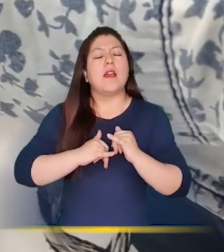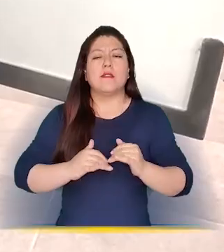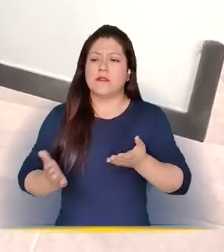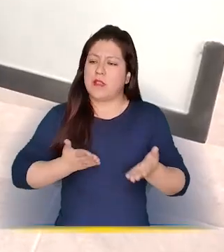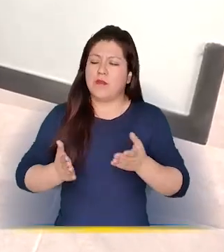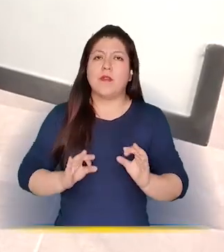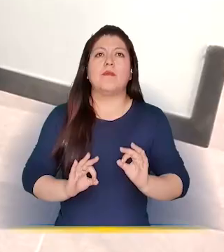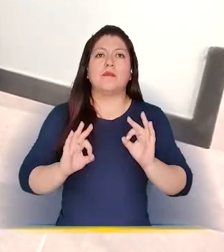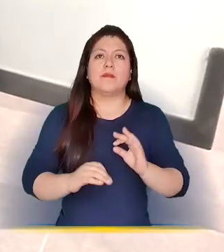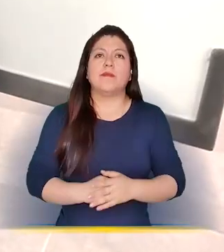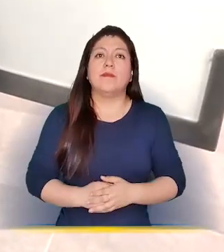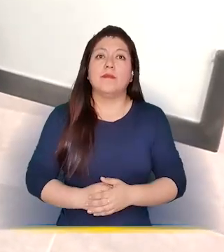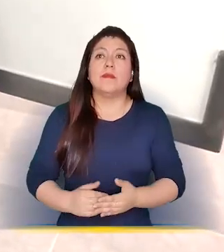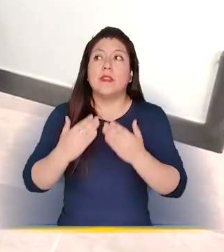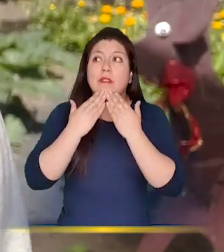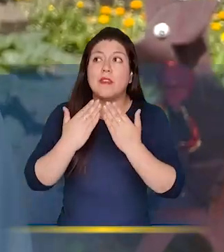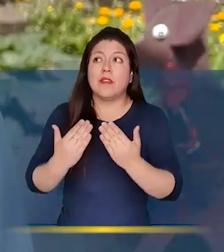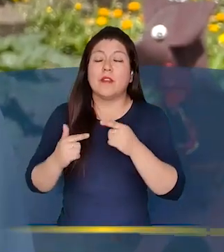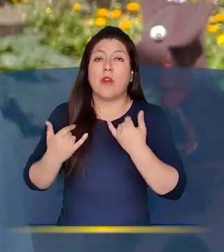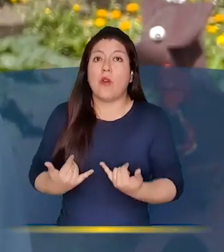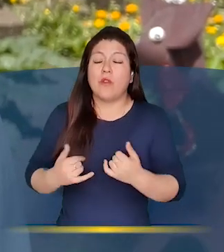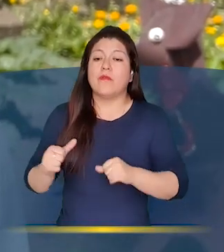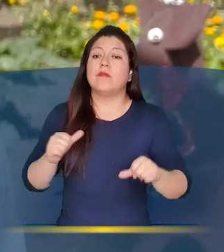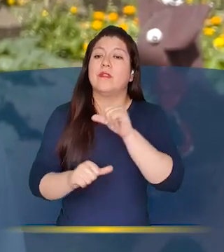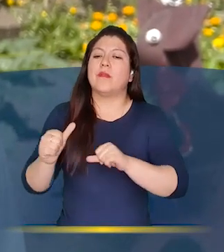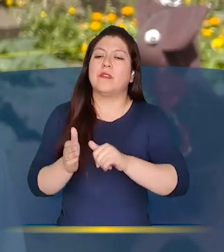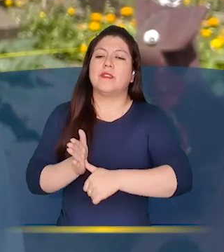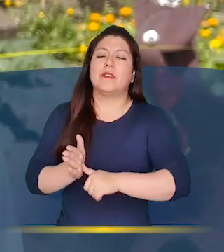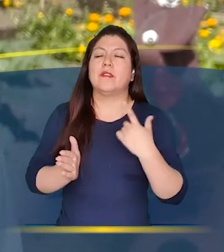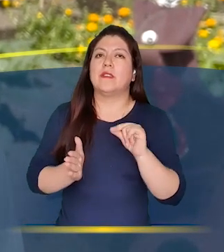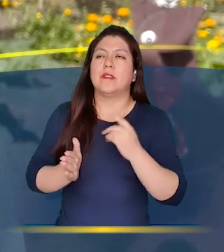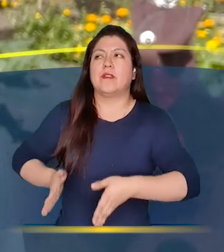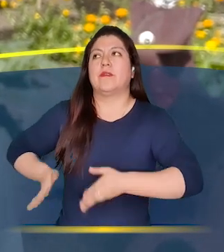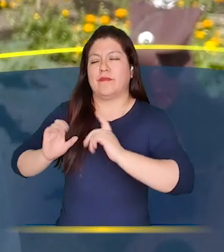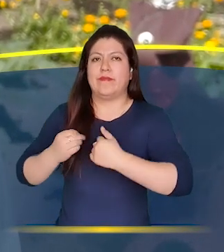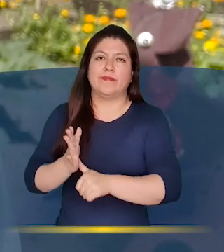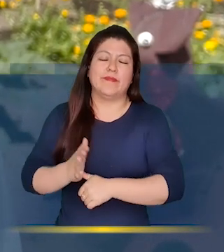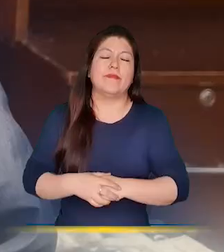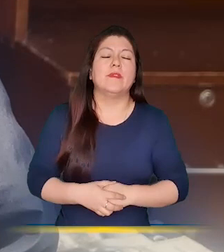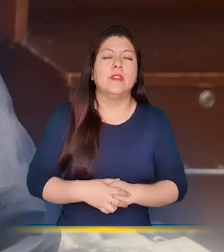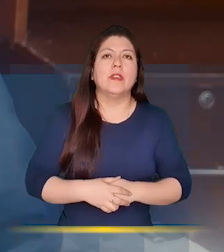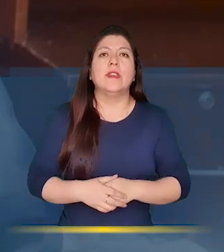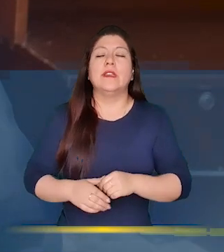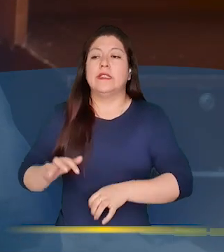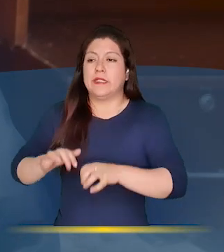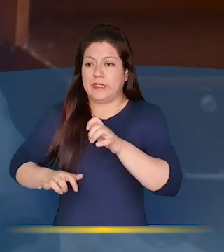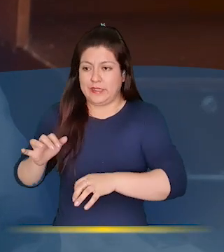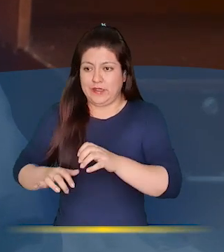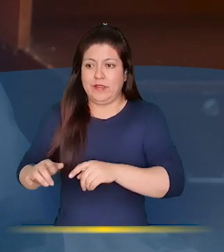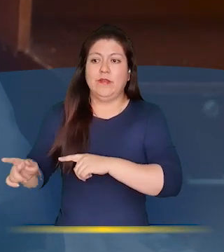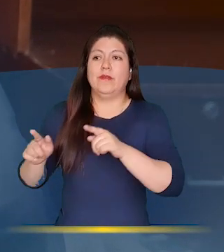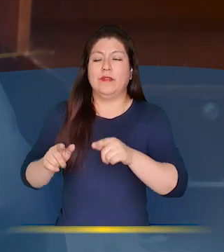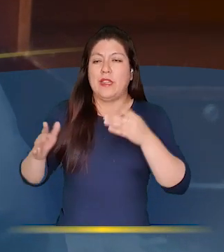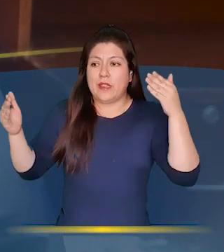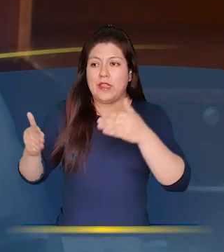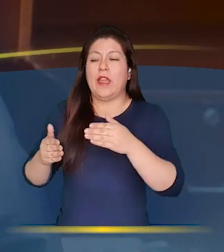y te brinden esos servicios desde toda la instancia. Gracias a la Registraduría hoy pude tramitar mi cédula digital. En articulación con la Secretaría